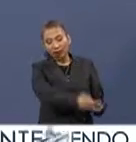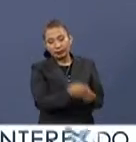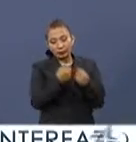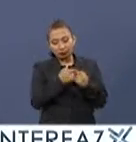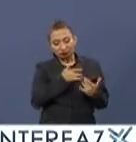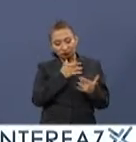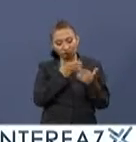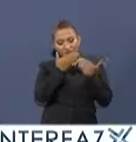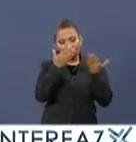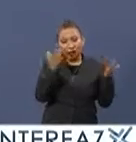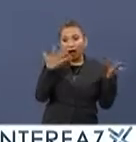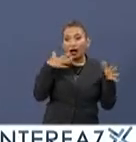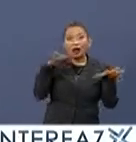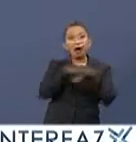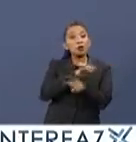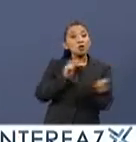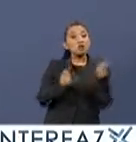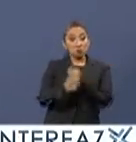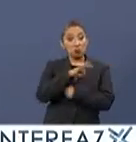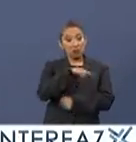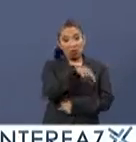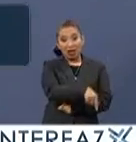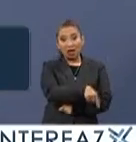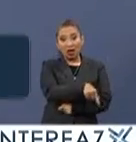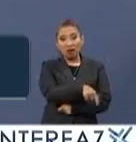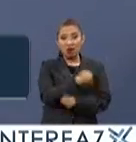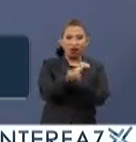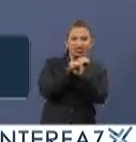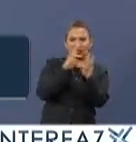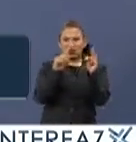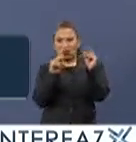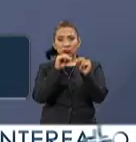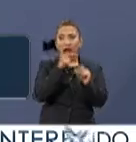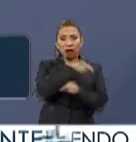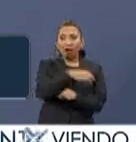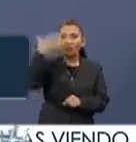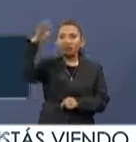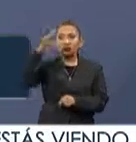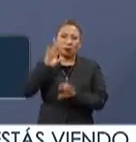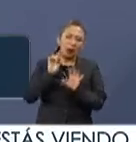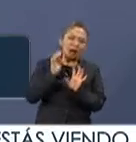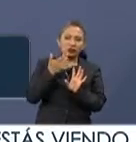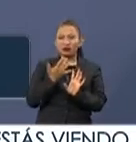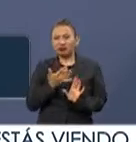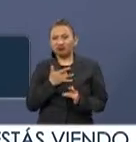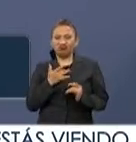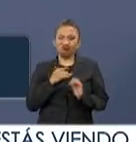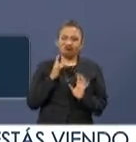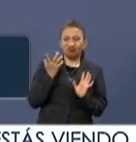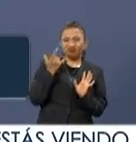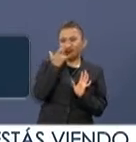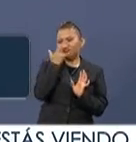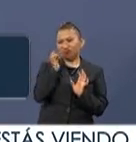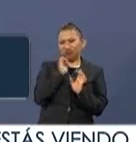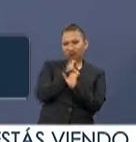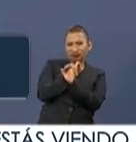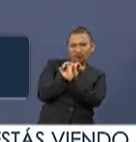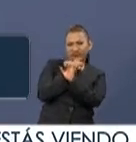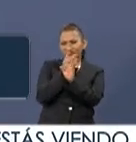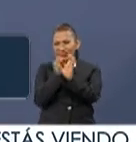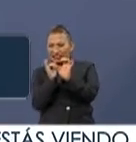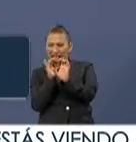susceptible a realizar cambios como con menos resistencia, ¿no? Que los adultos somos un poquito, bien dices, más reticentes